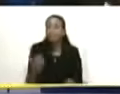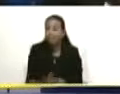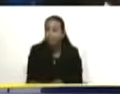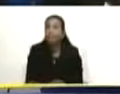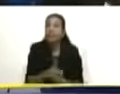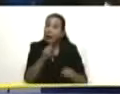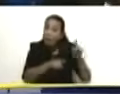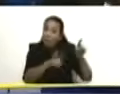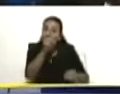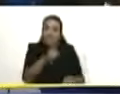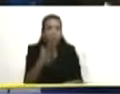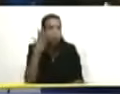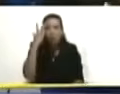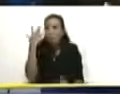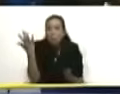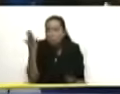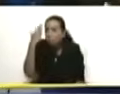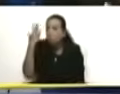A veces imperceptible.